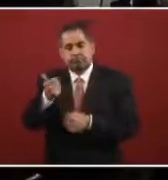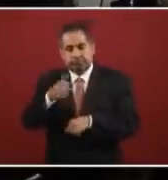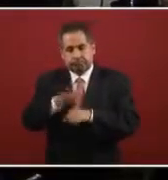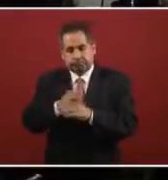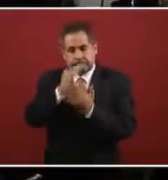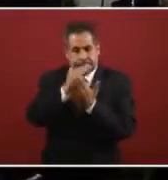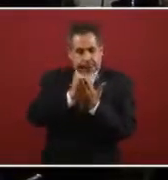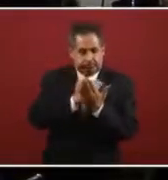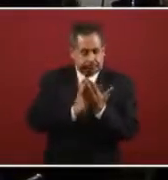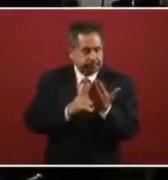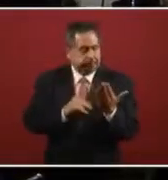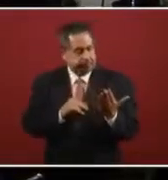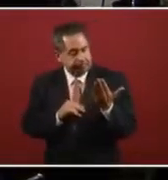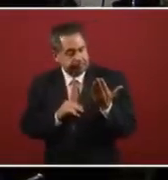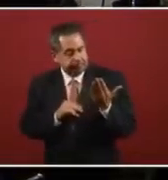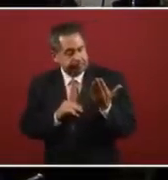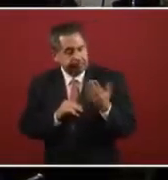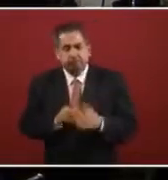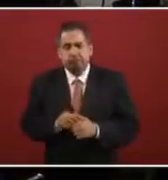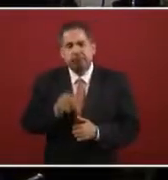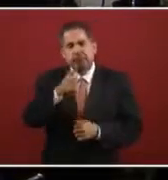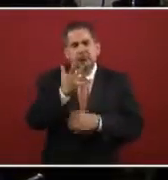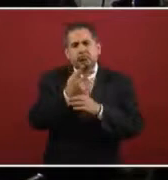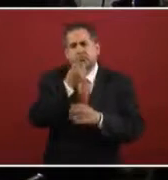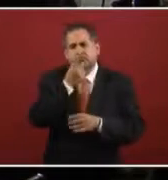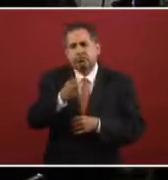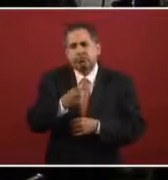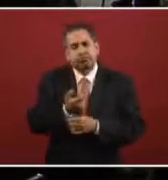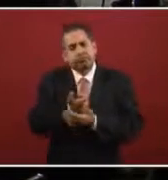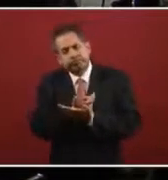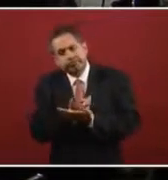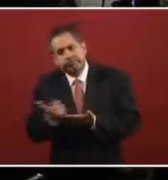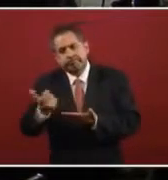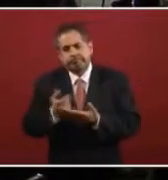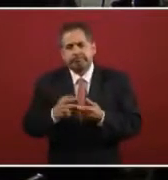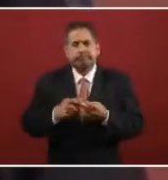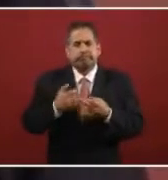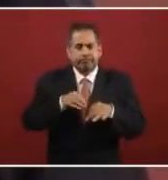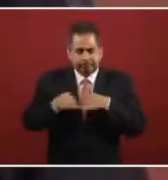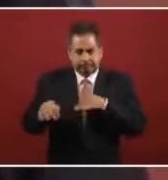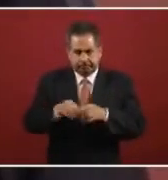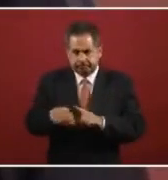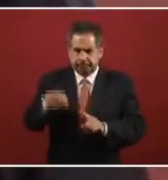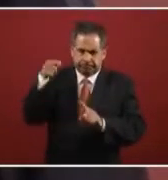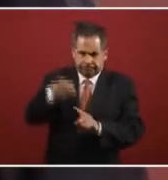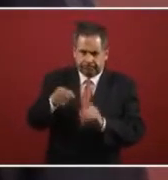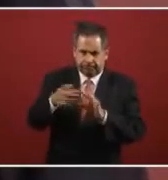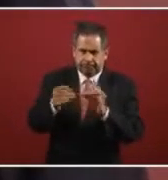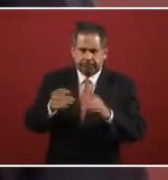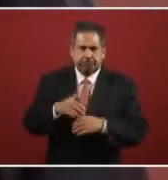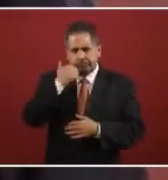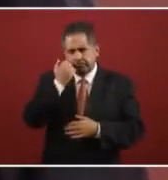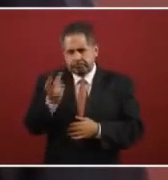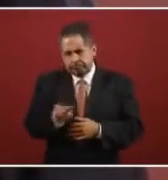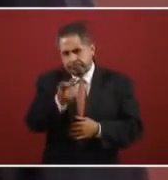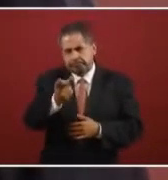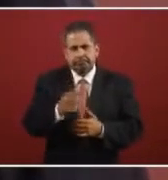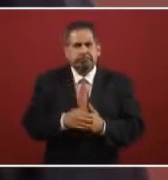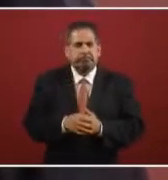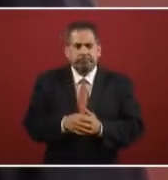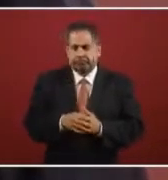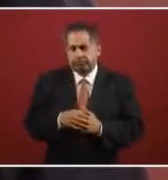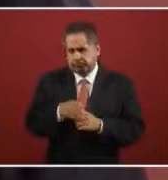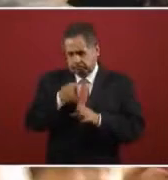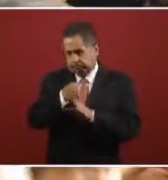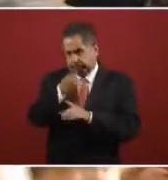administración. Mencionaba usted el salario y you el mentioned the trabajo de manera salary enfática. and Yo the quisiera work preguntarle in an en este emphatic